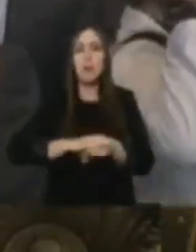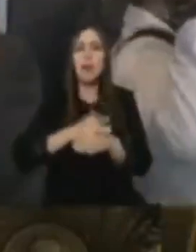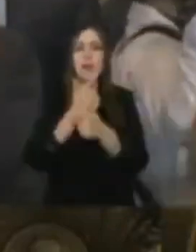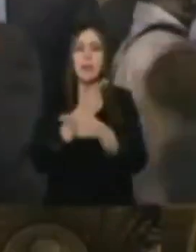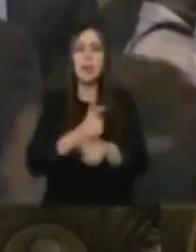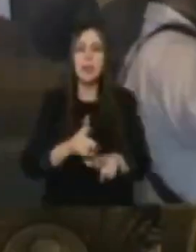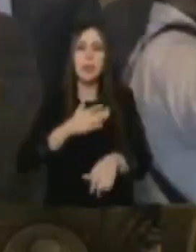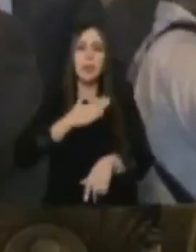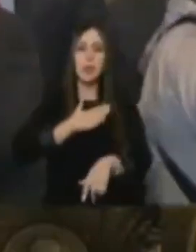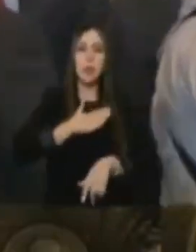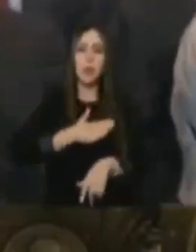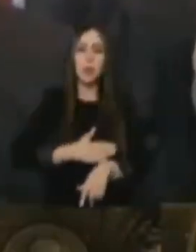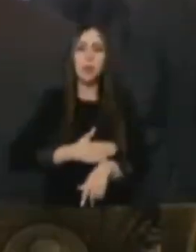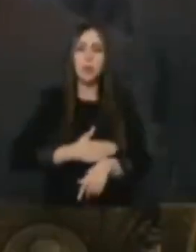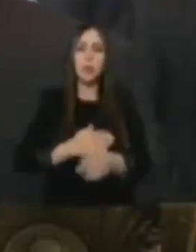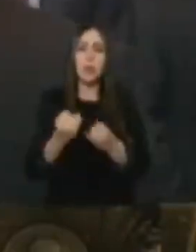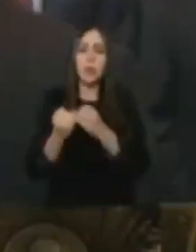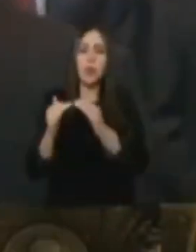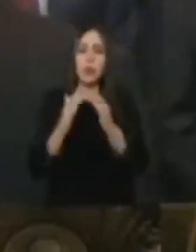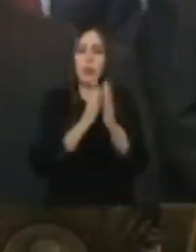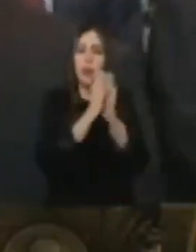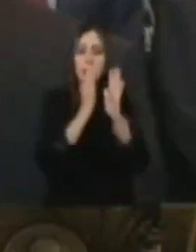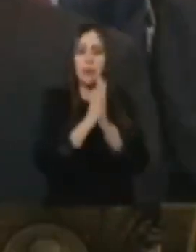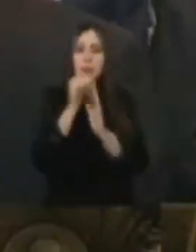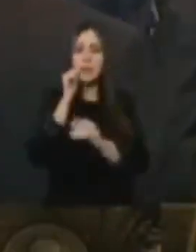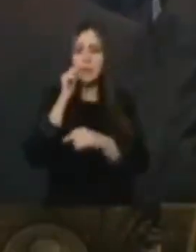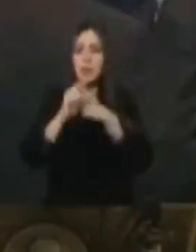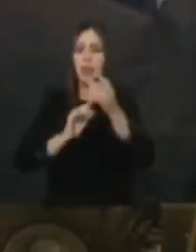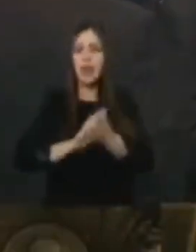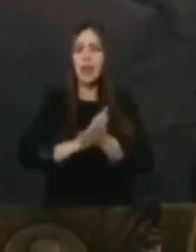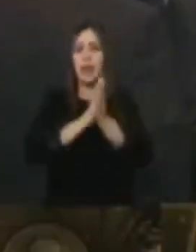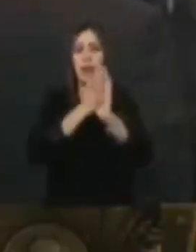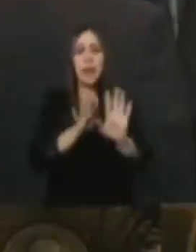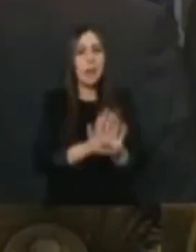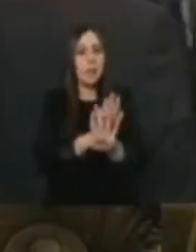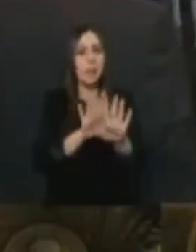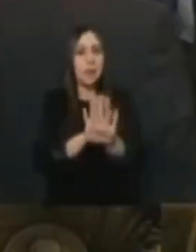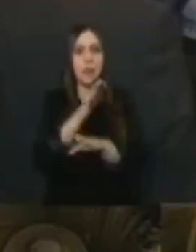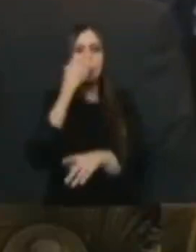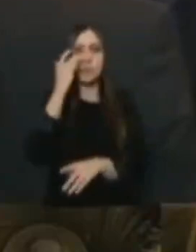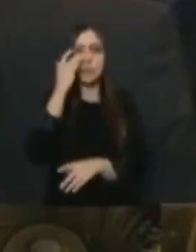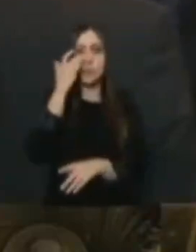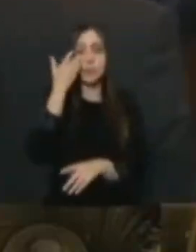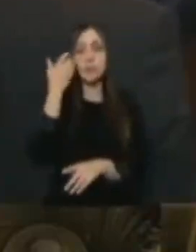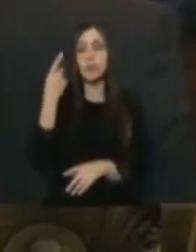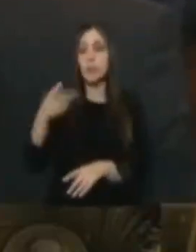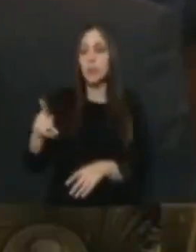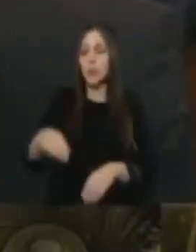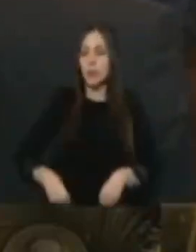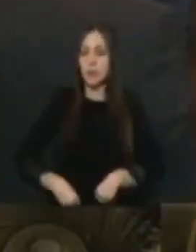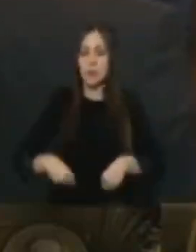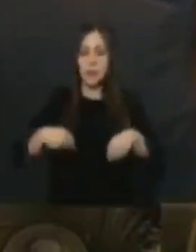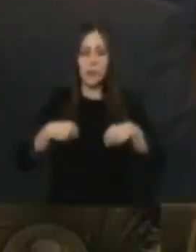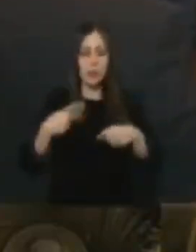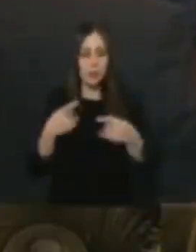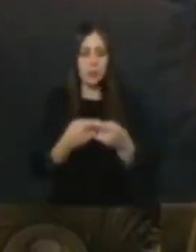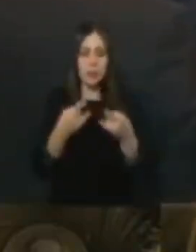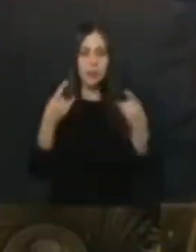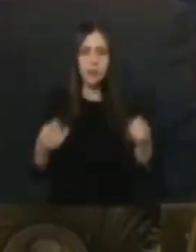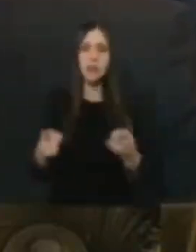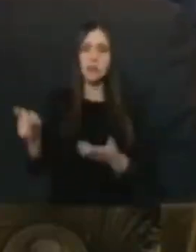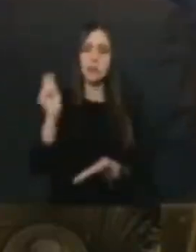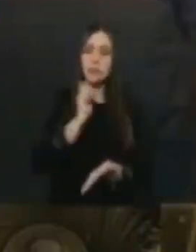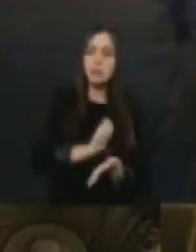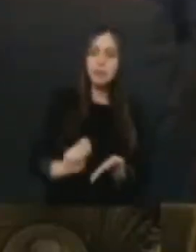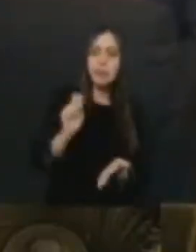igualitario y democrático. Y a partir de su historia de vida, a partir de sus escritos, a partir de sus